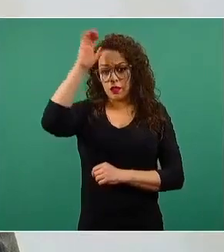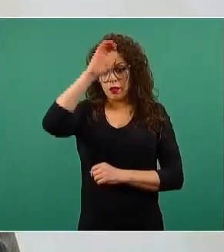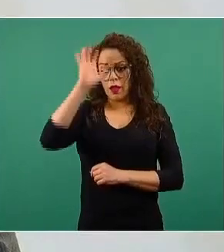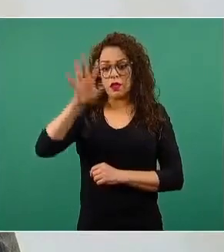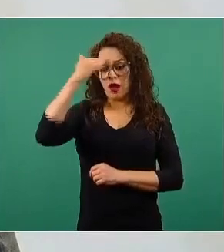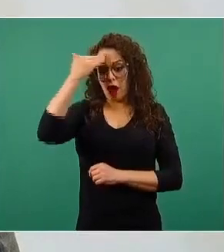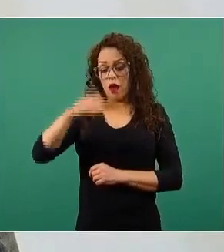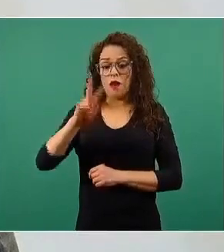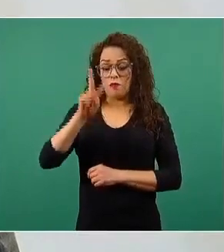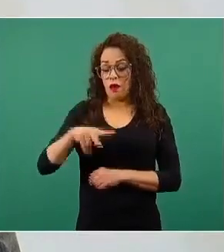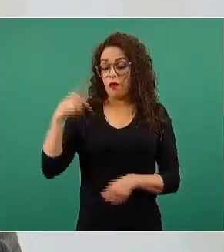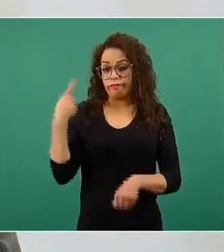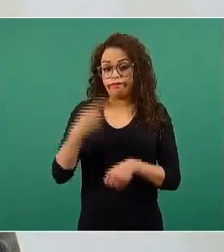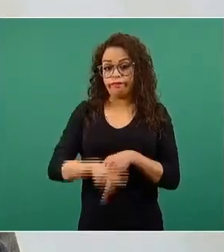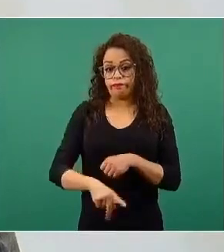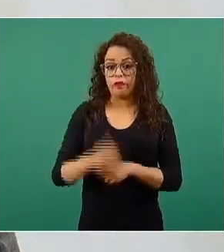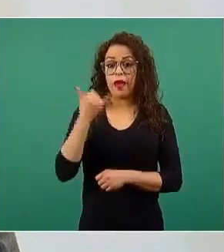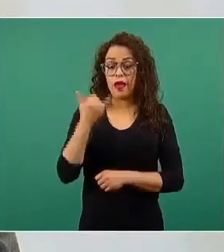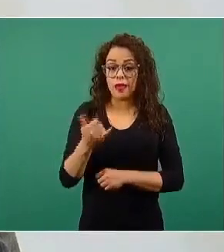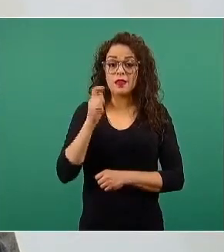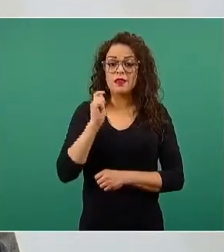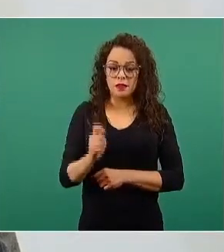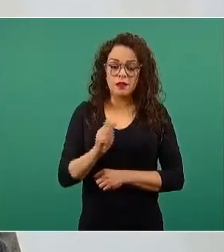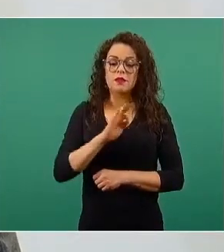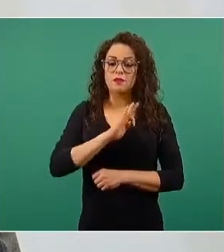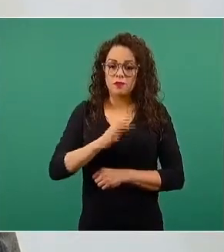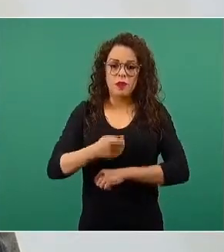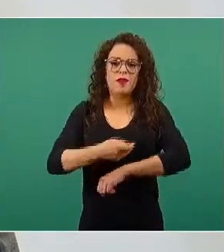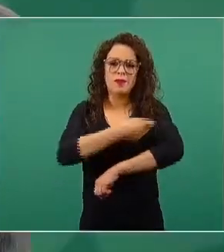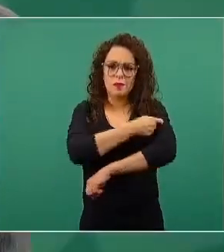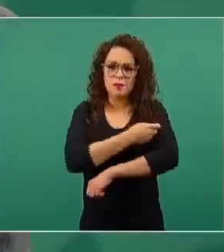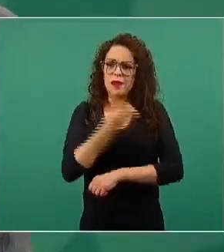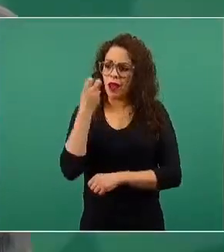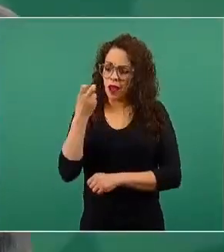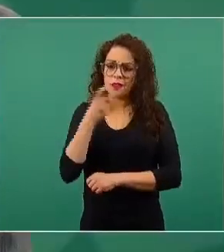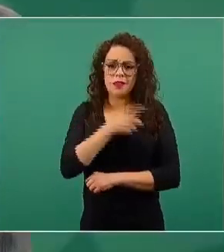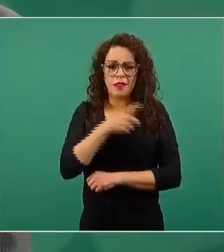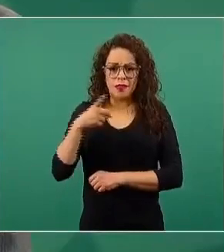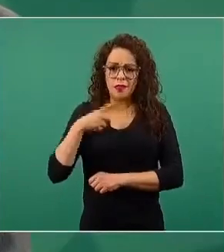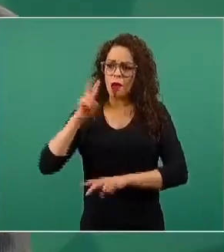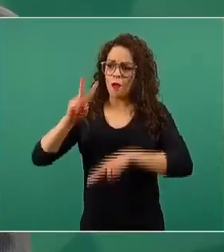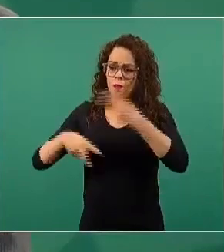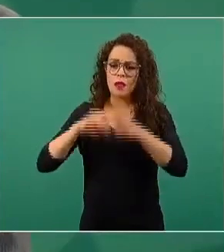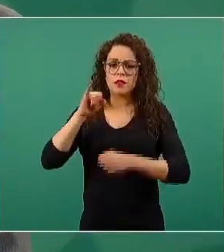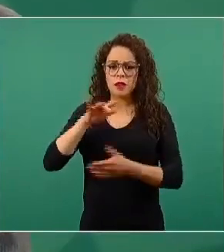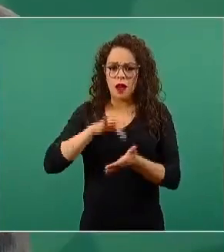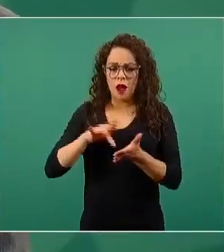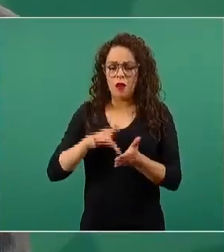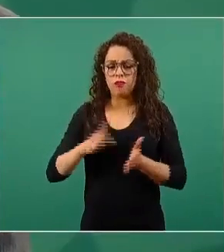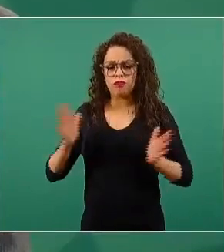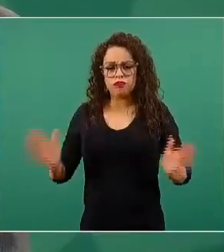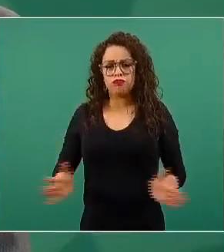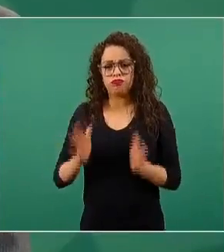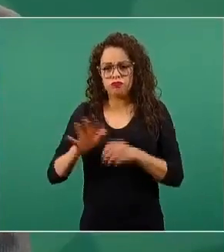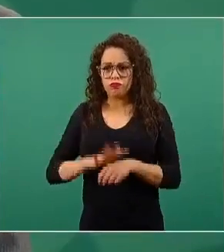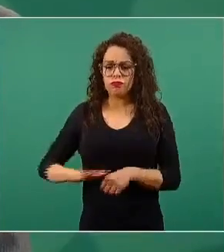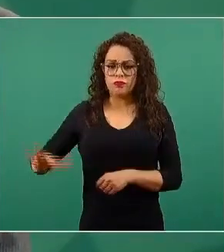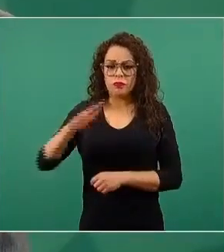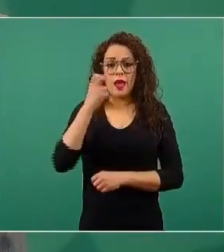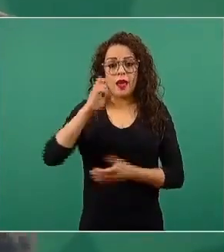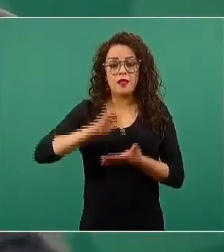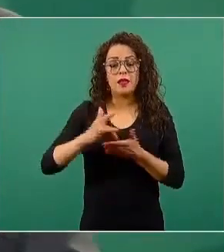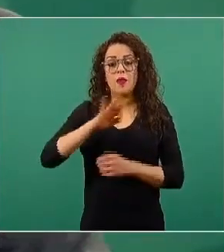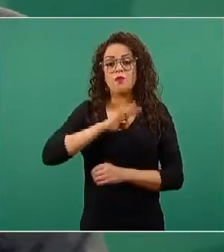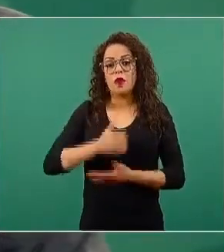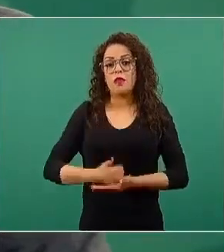riesgo, y sobre todo vacunándonos. Apoyemos esta vacunación masiva, que es una vía, es un mecanismo que nos va a